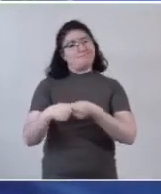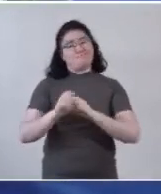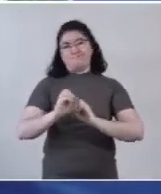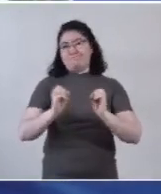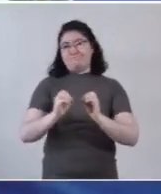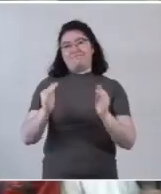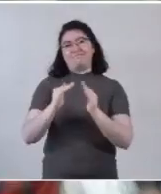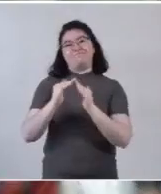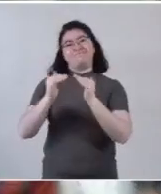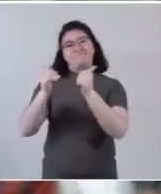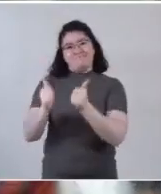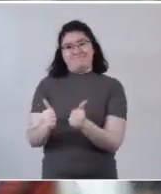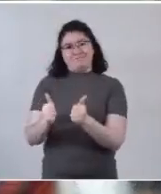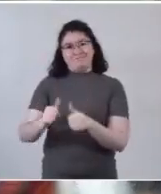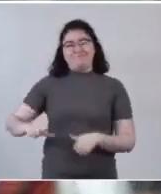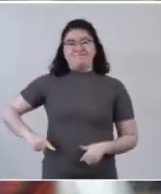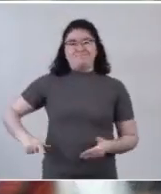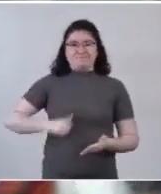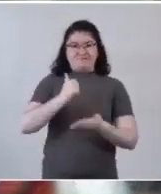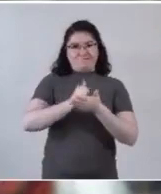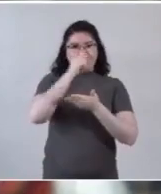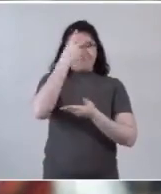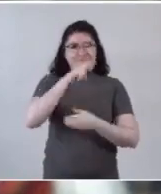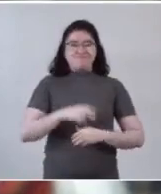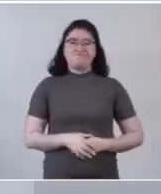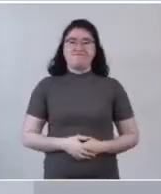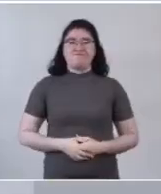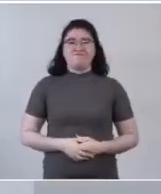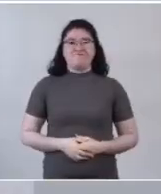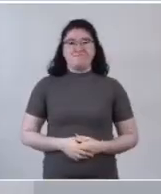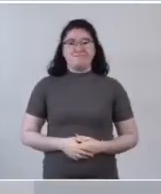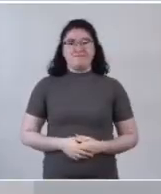casa. Gobierno de la Ciudad de México.